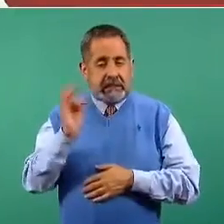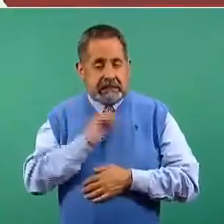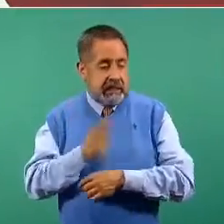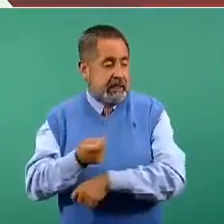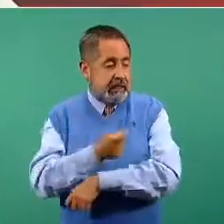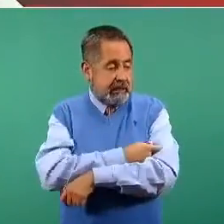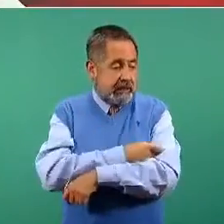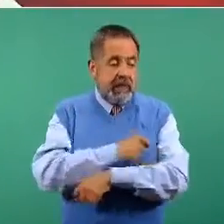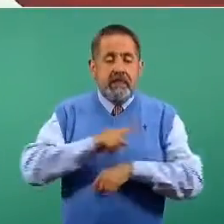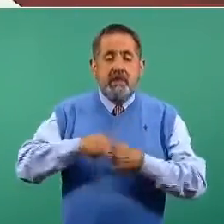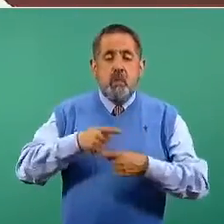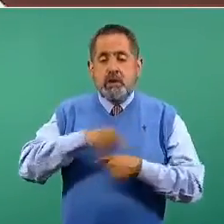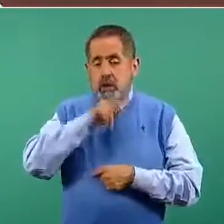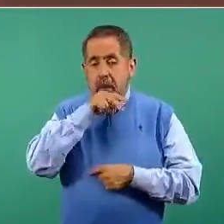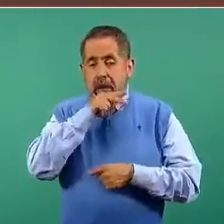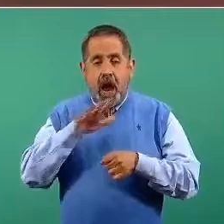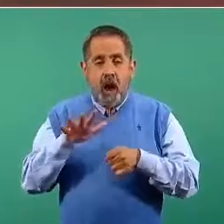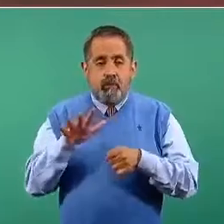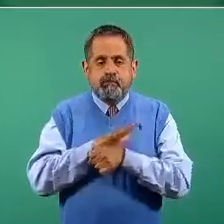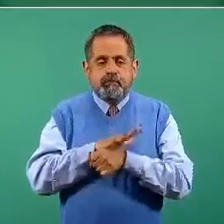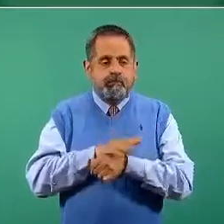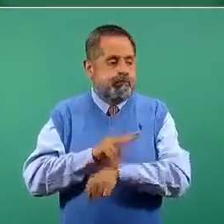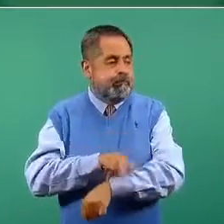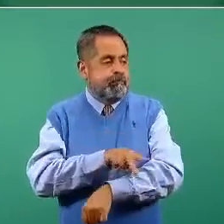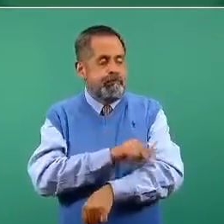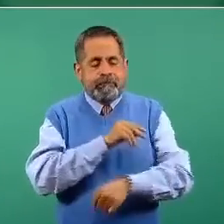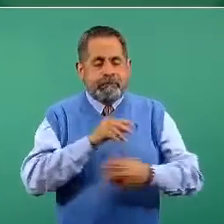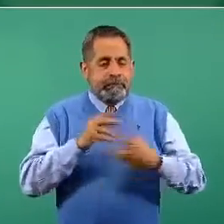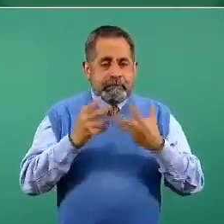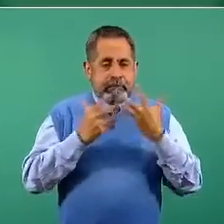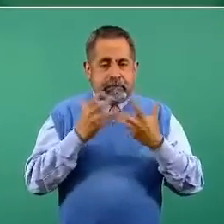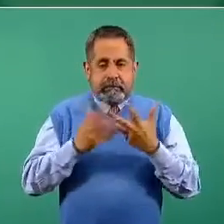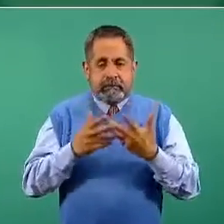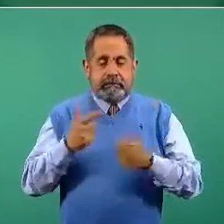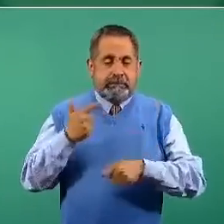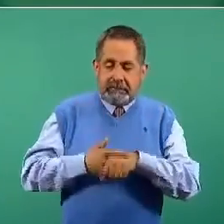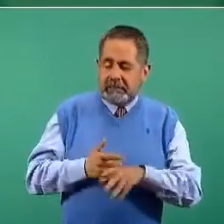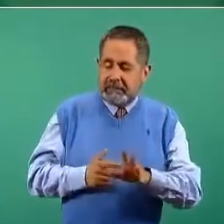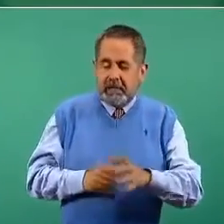causar trombosis, desde luego una afección importante a la salud.